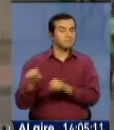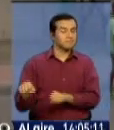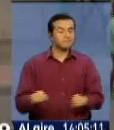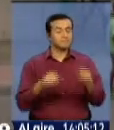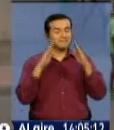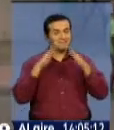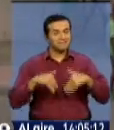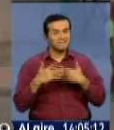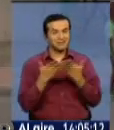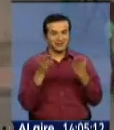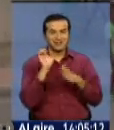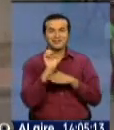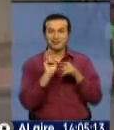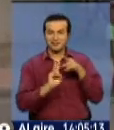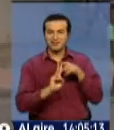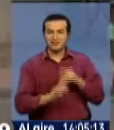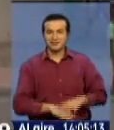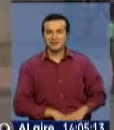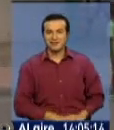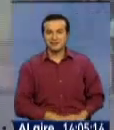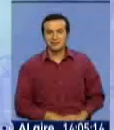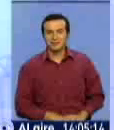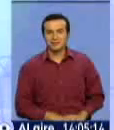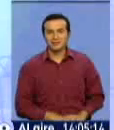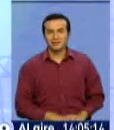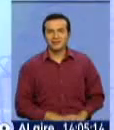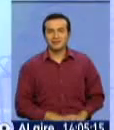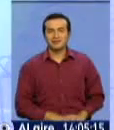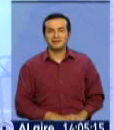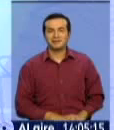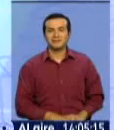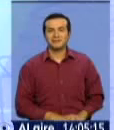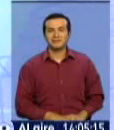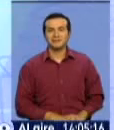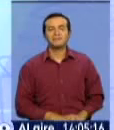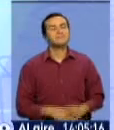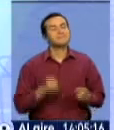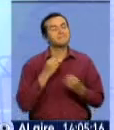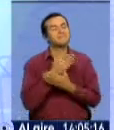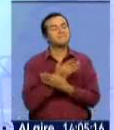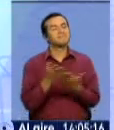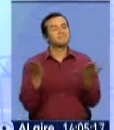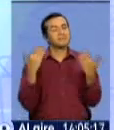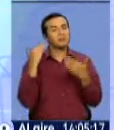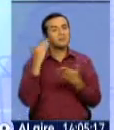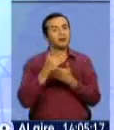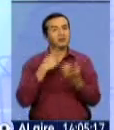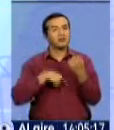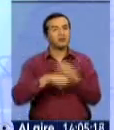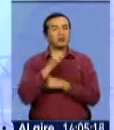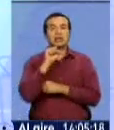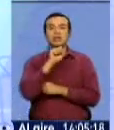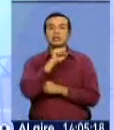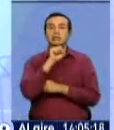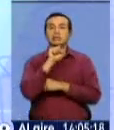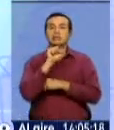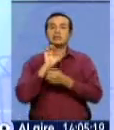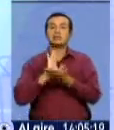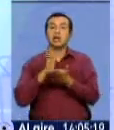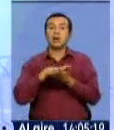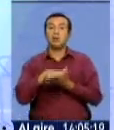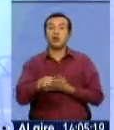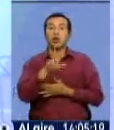terremoto. Karen Ceballos, Ecuador TV. Y les contaremos luego de la pausa que en Zamora, Chinchipe, más de